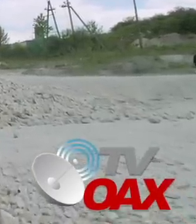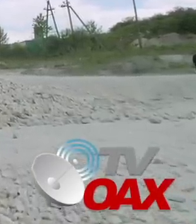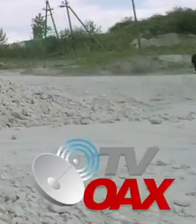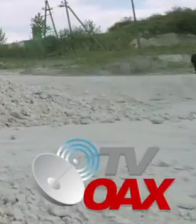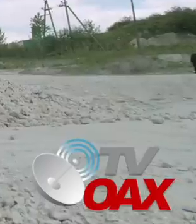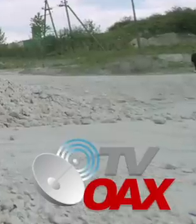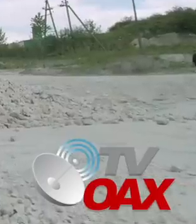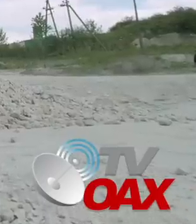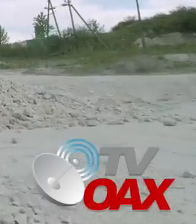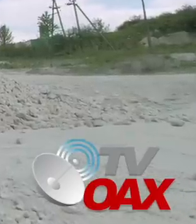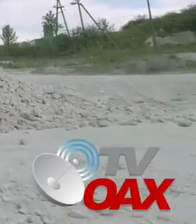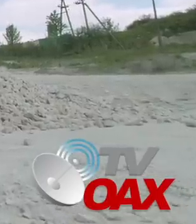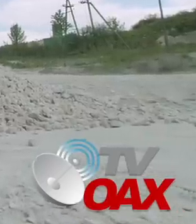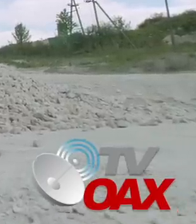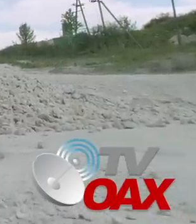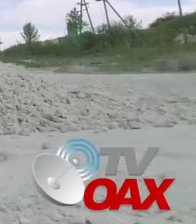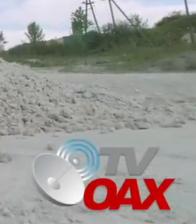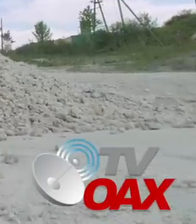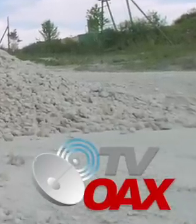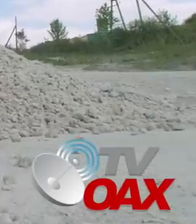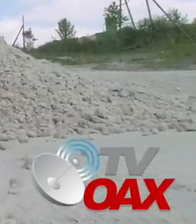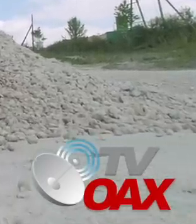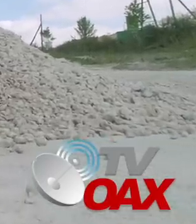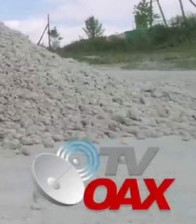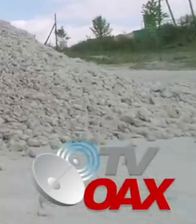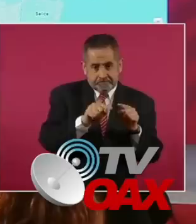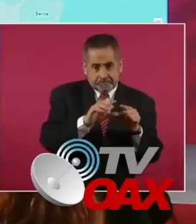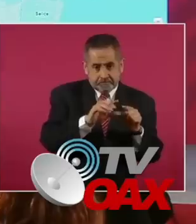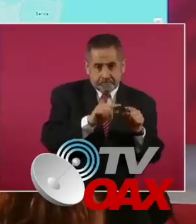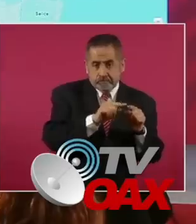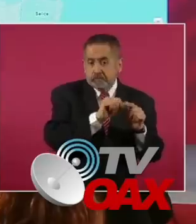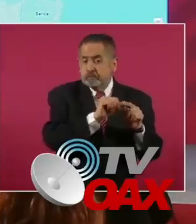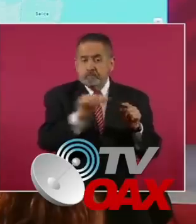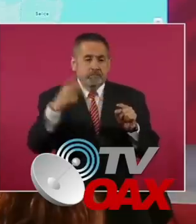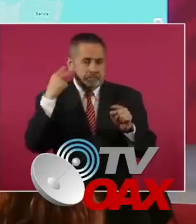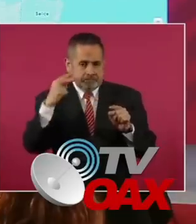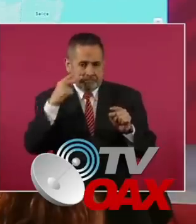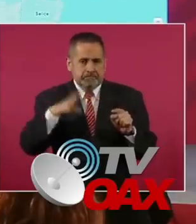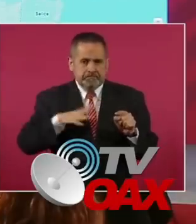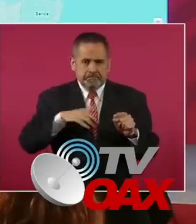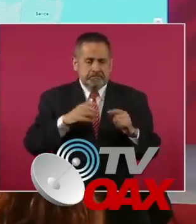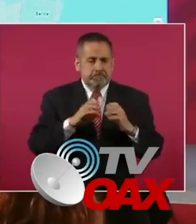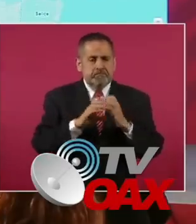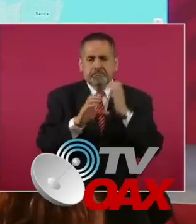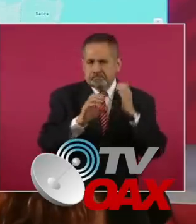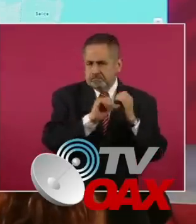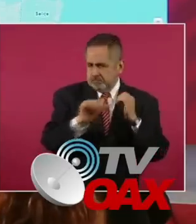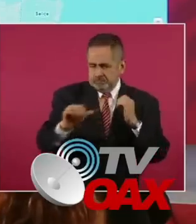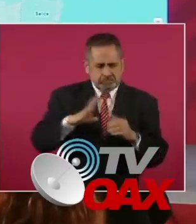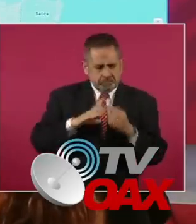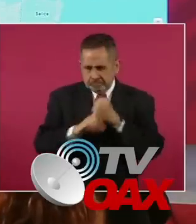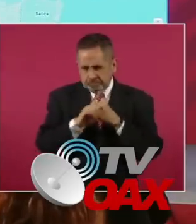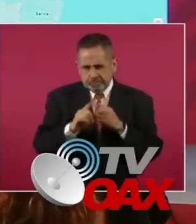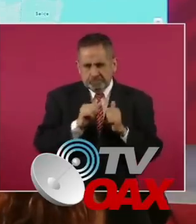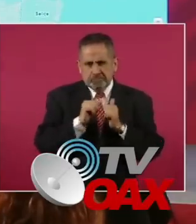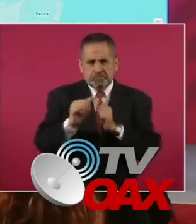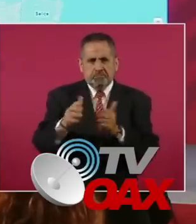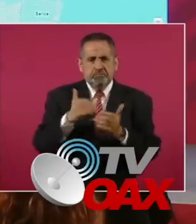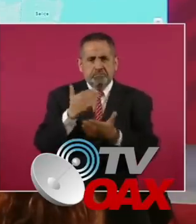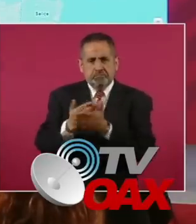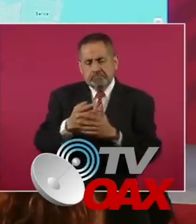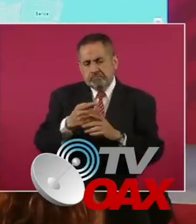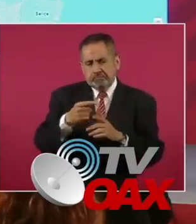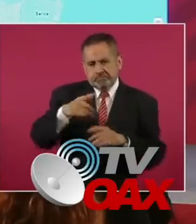estamos reparando, esta vía existe hasta Veracruz, se puede llegar sin problema hasta Medias